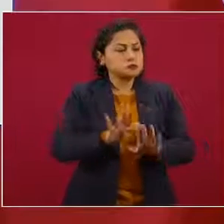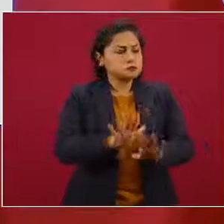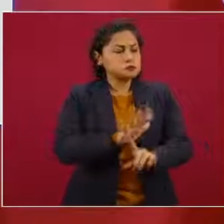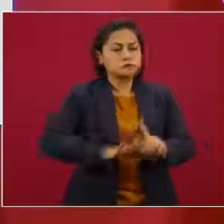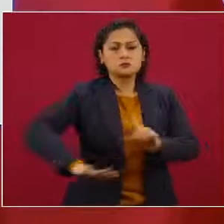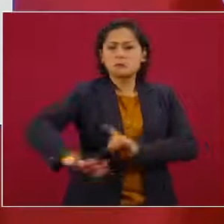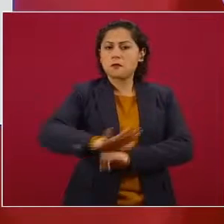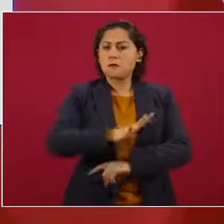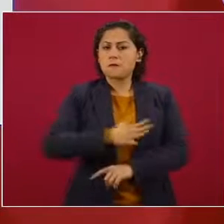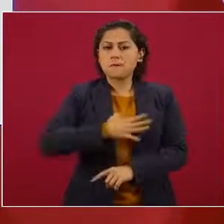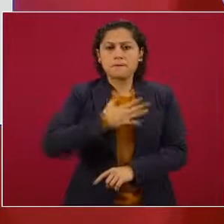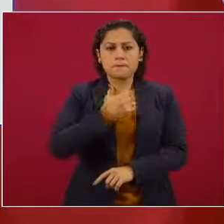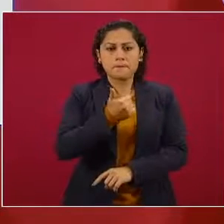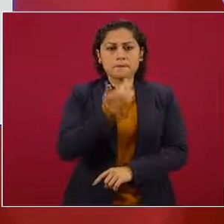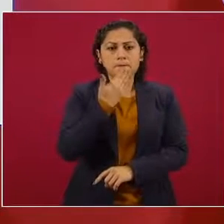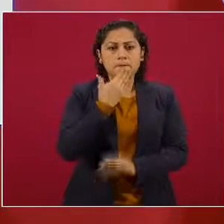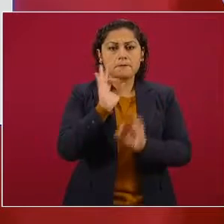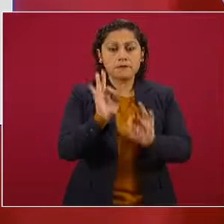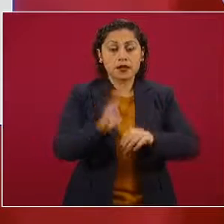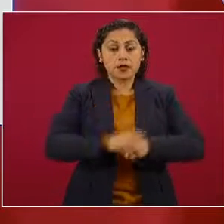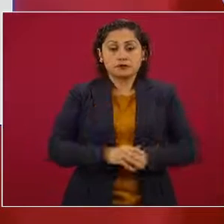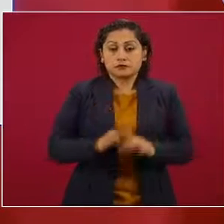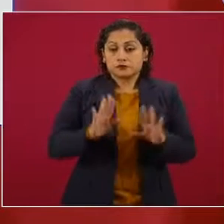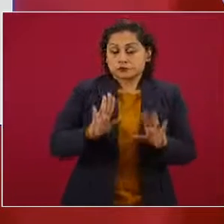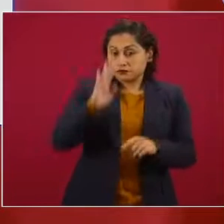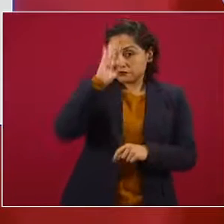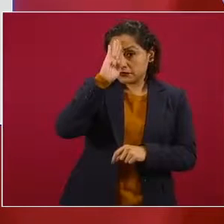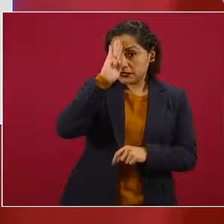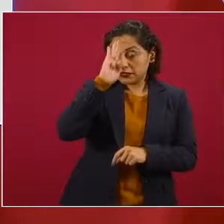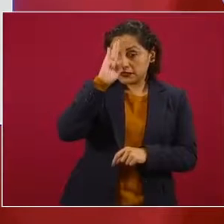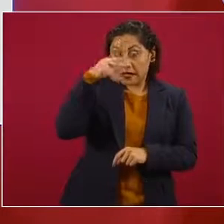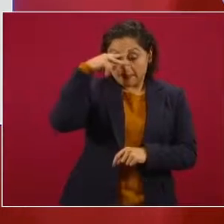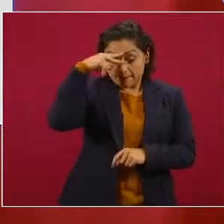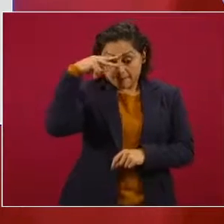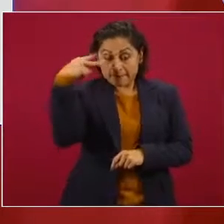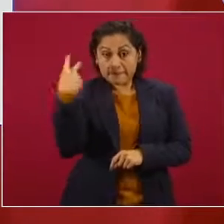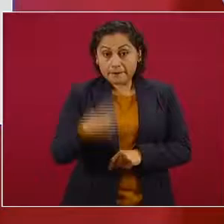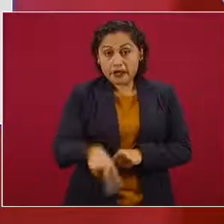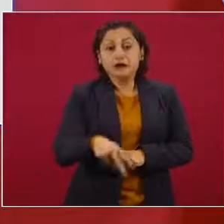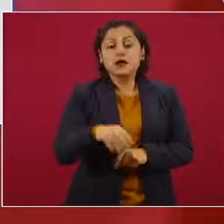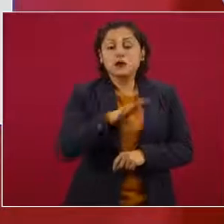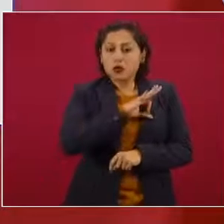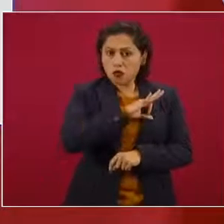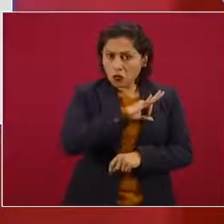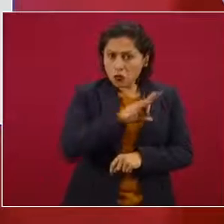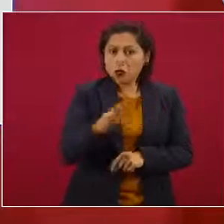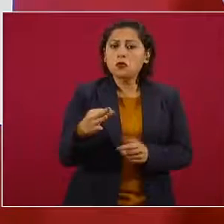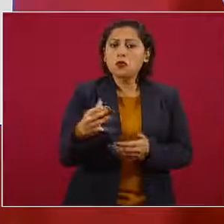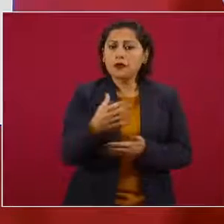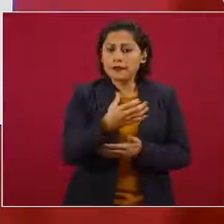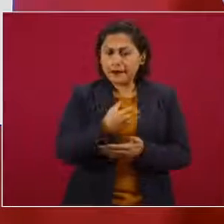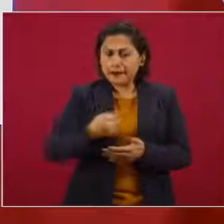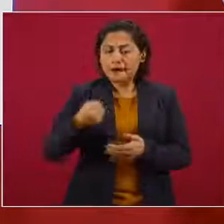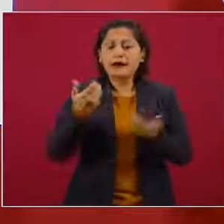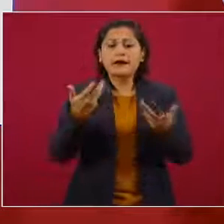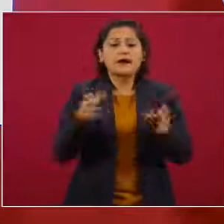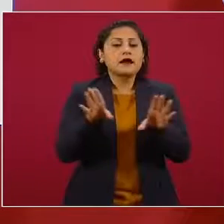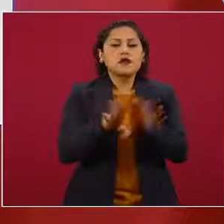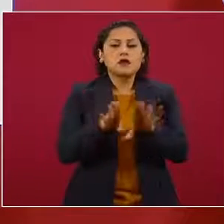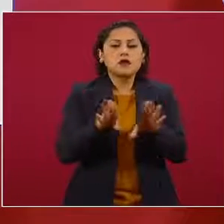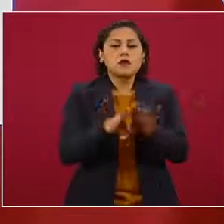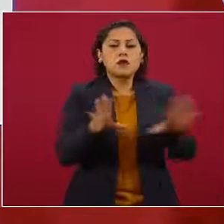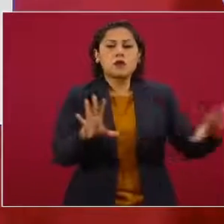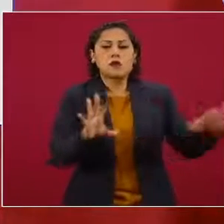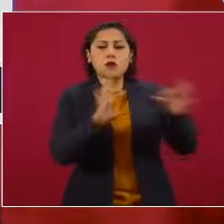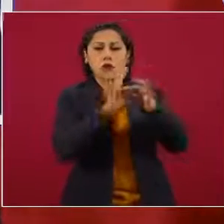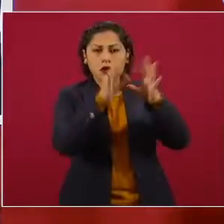muchos beneficios que puede obtener México al respecto en el trabajo que tiene en conjunto con acuerdos con